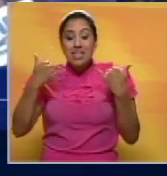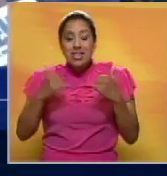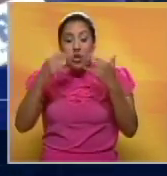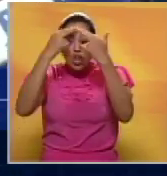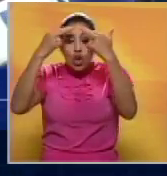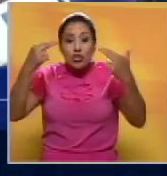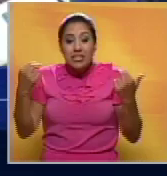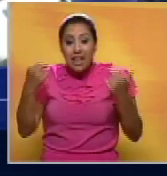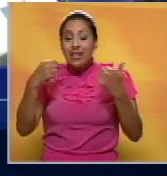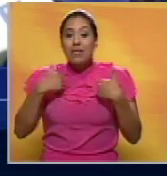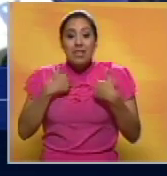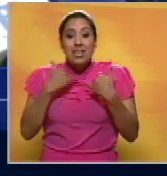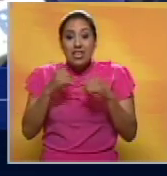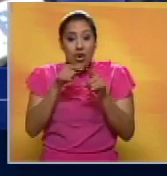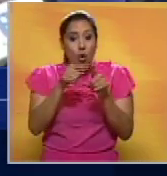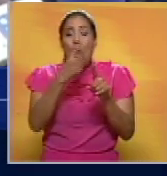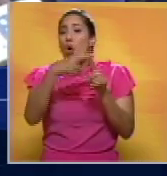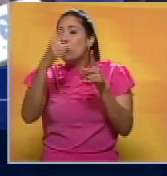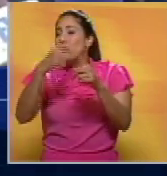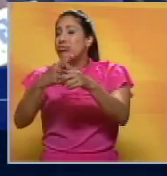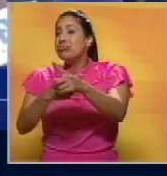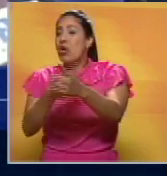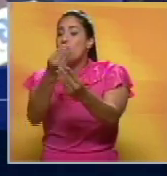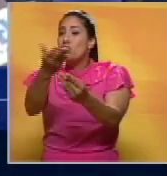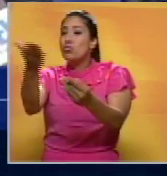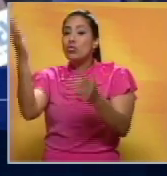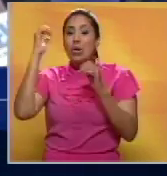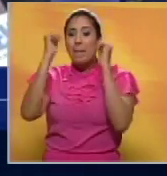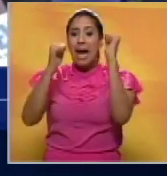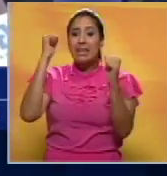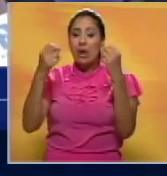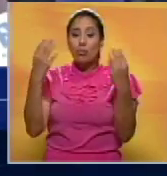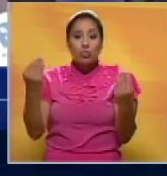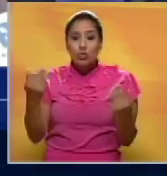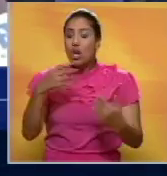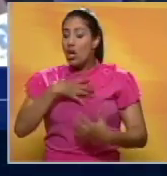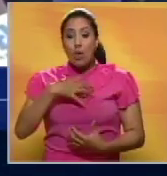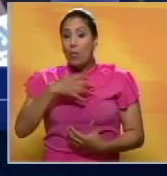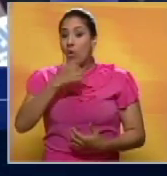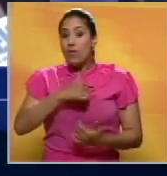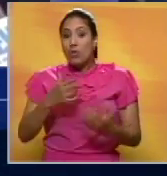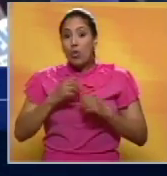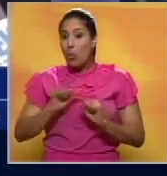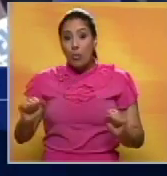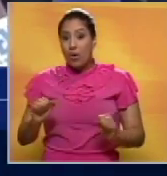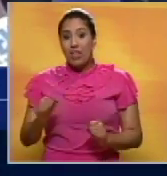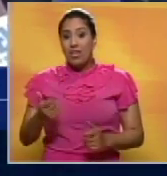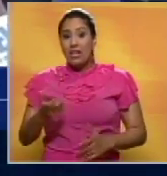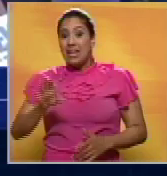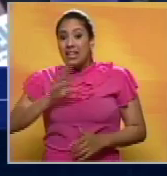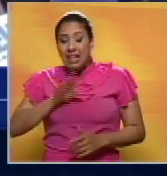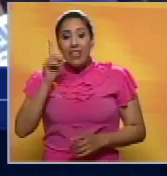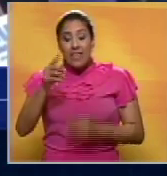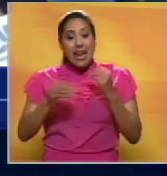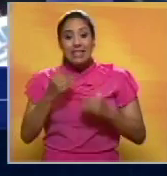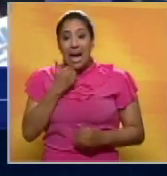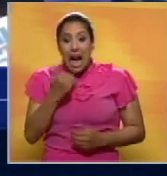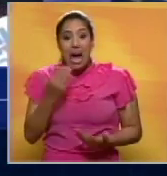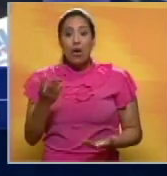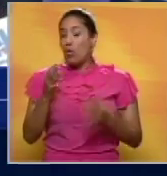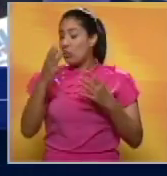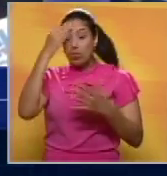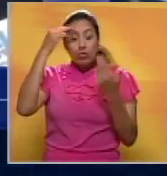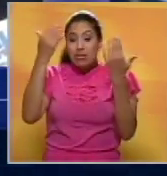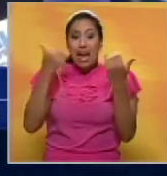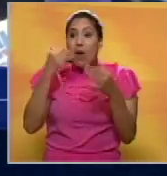muchacho inocente, y no solamente él, hay muchos muchachos que también han matado, y entonces esto no puede quedar así. Eso hay que hacer algo, no sé, la